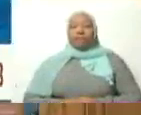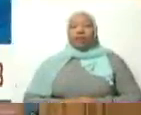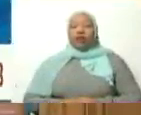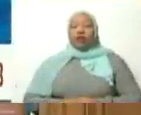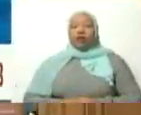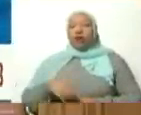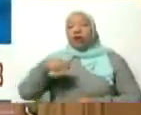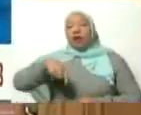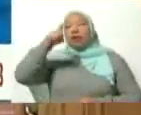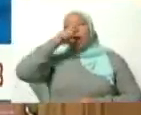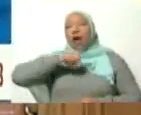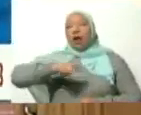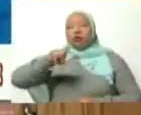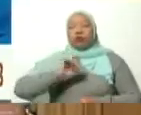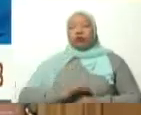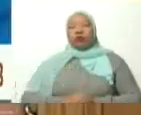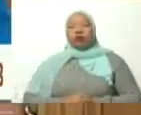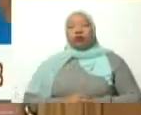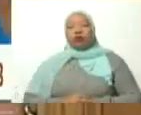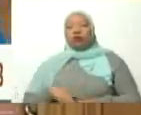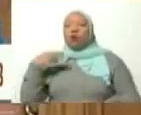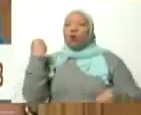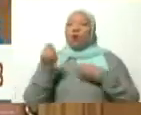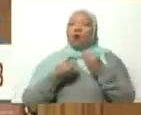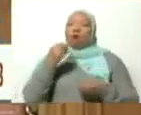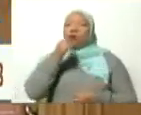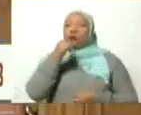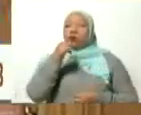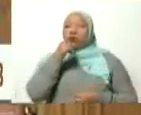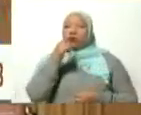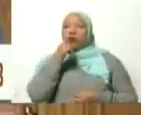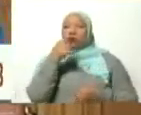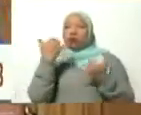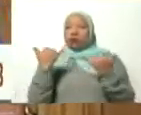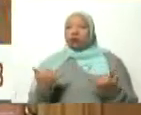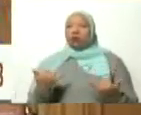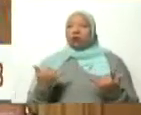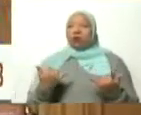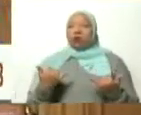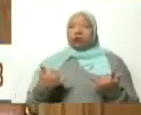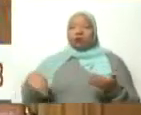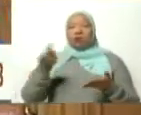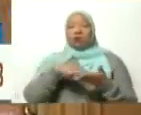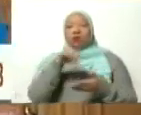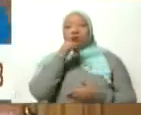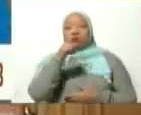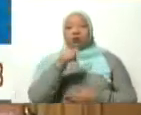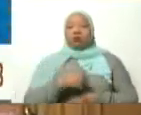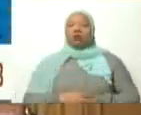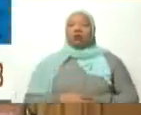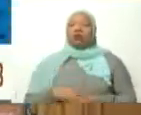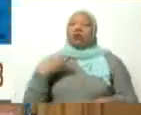Este año ha ocurrido lo que ya se había advertido. Se